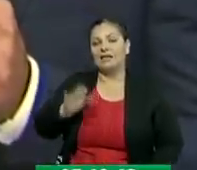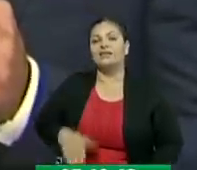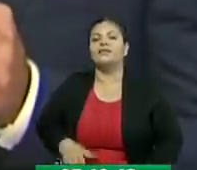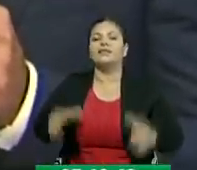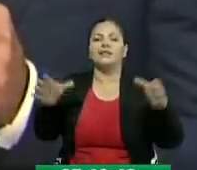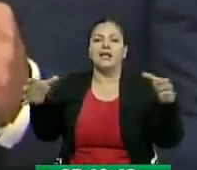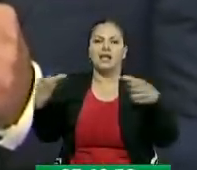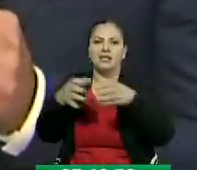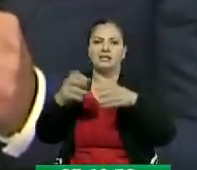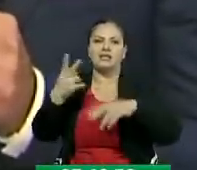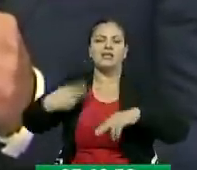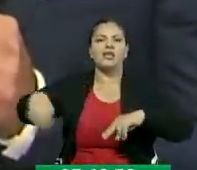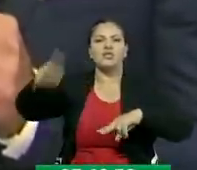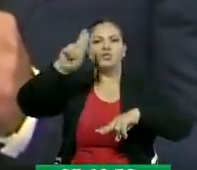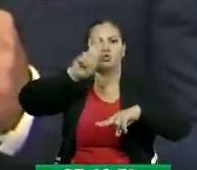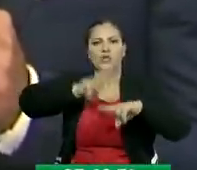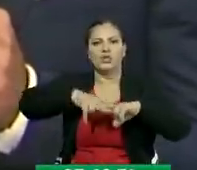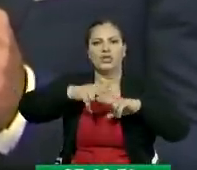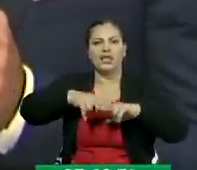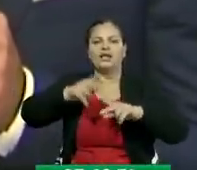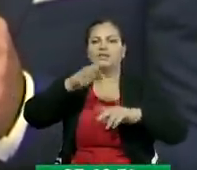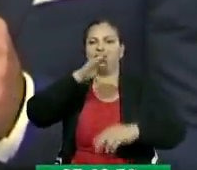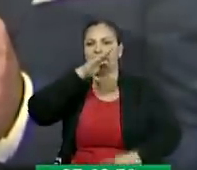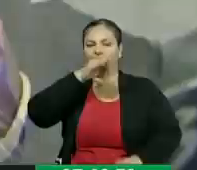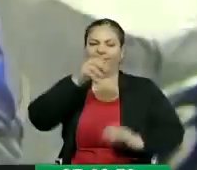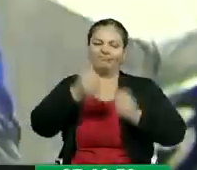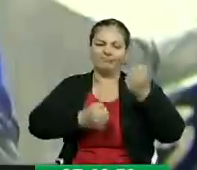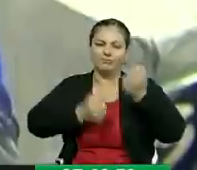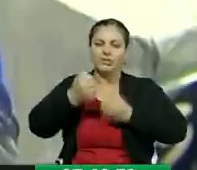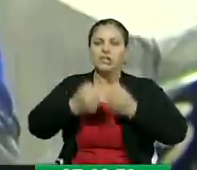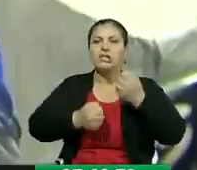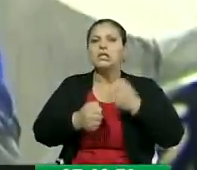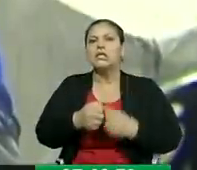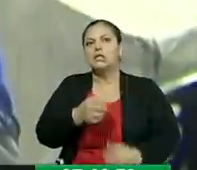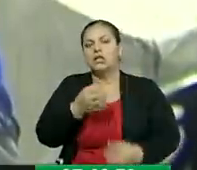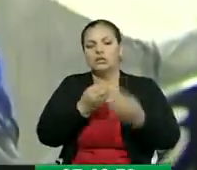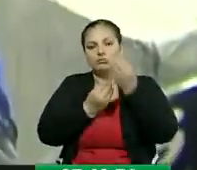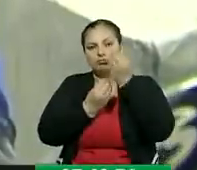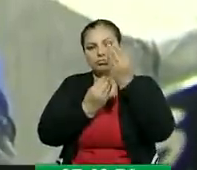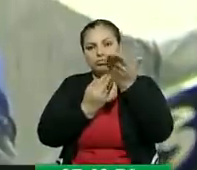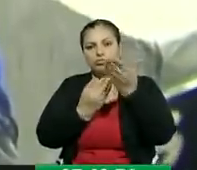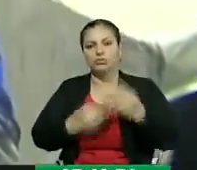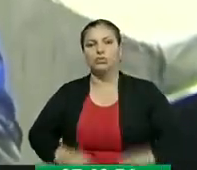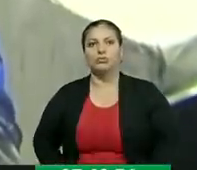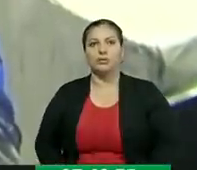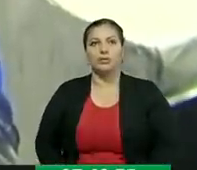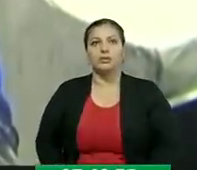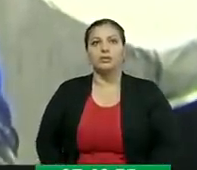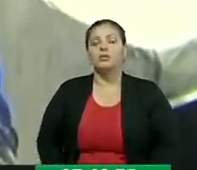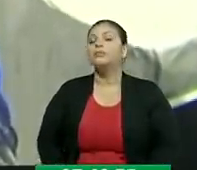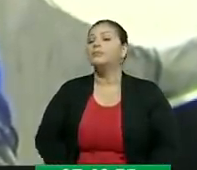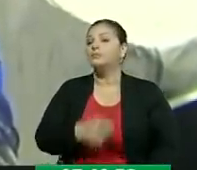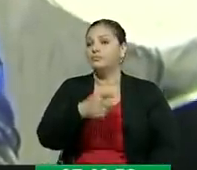esta cooperativa, hoy aquí se atendió con normalidad. Se ha trabajado desde la hora normal que se